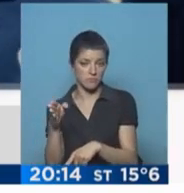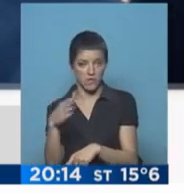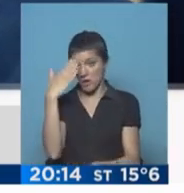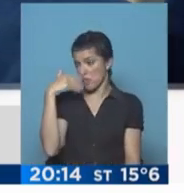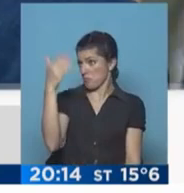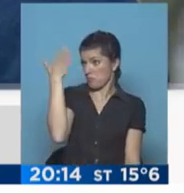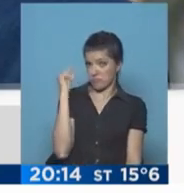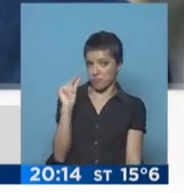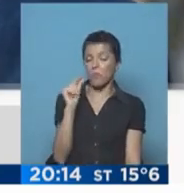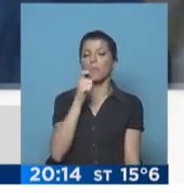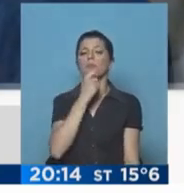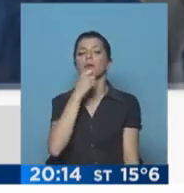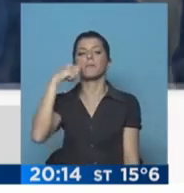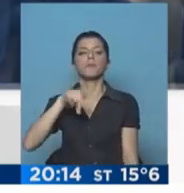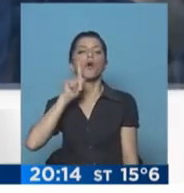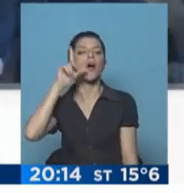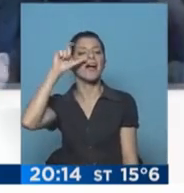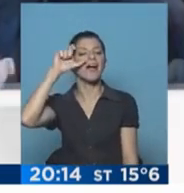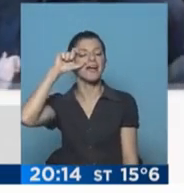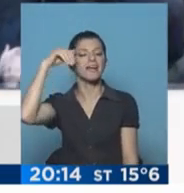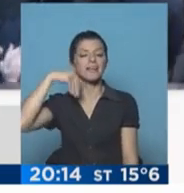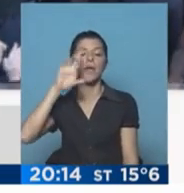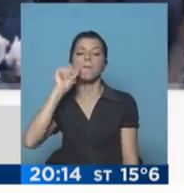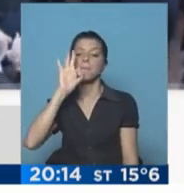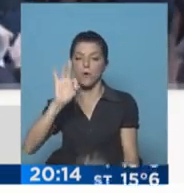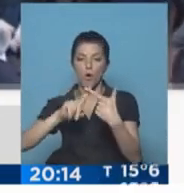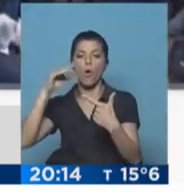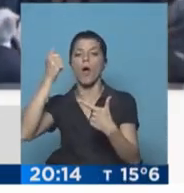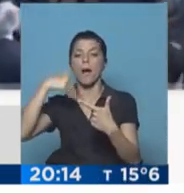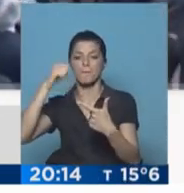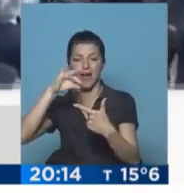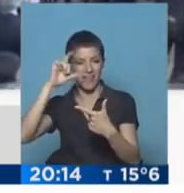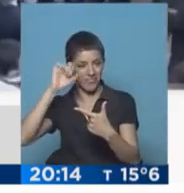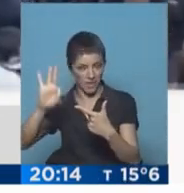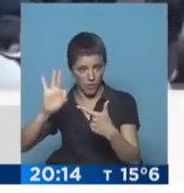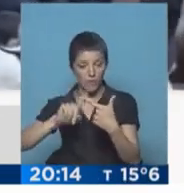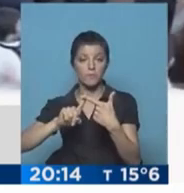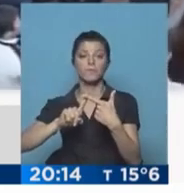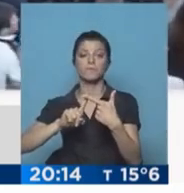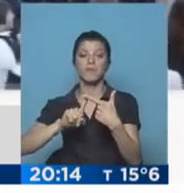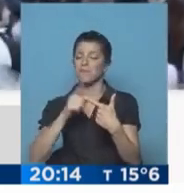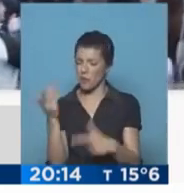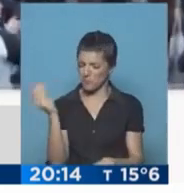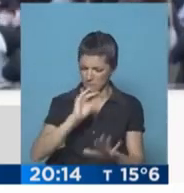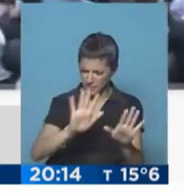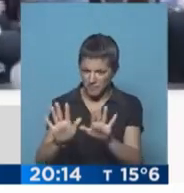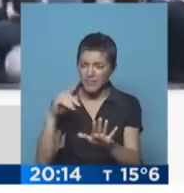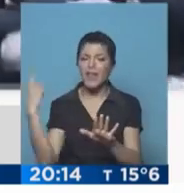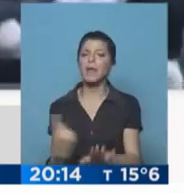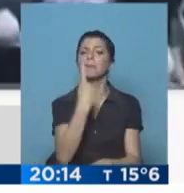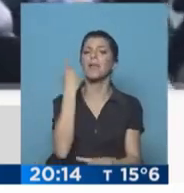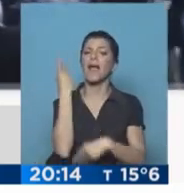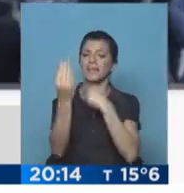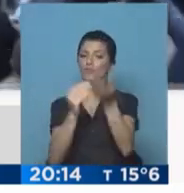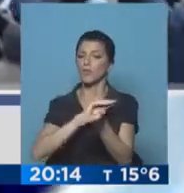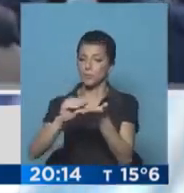últimamente, como Fernando Niembro o como Eduardo Amadeo, pero más todavía. La primera candidata diputada